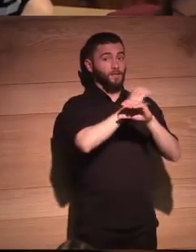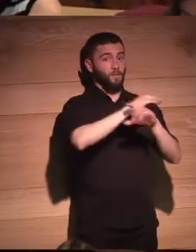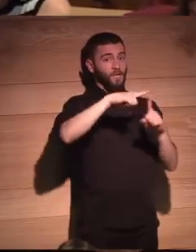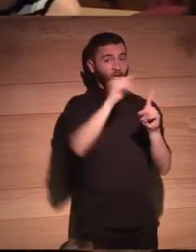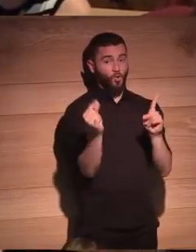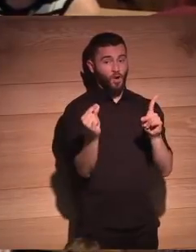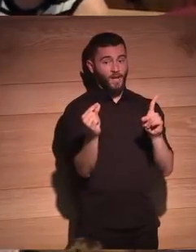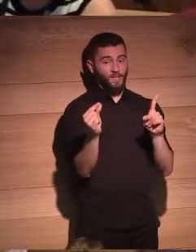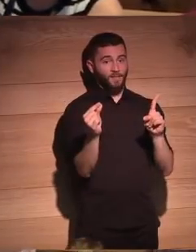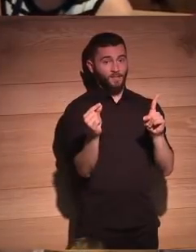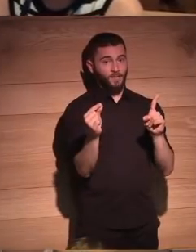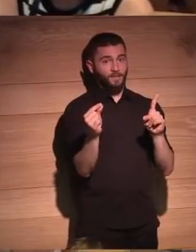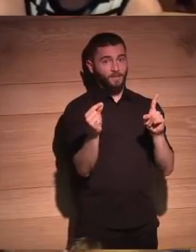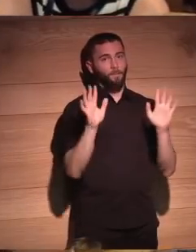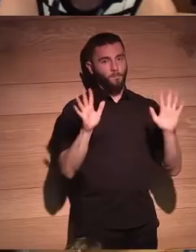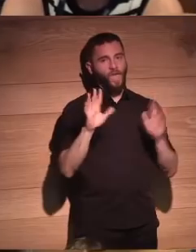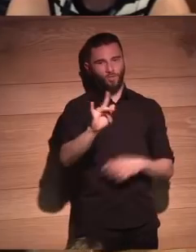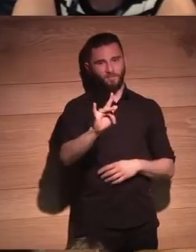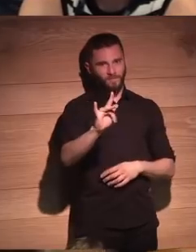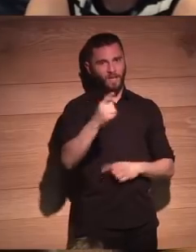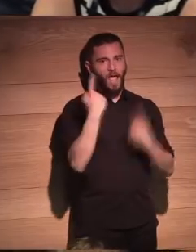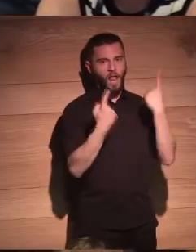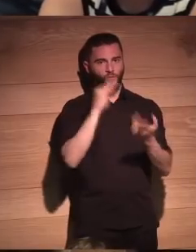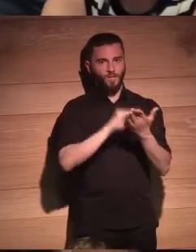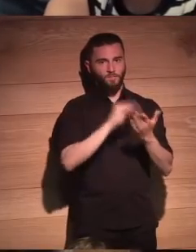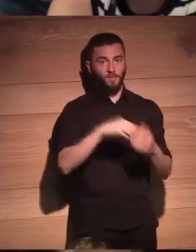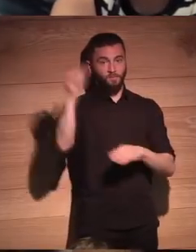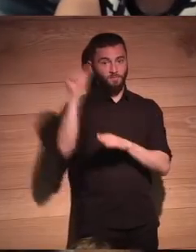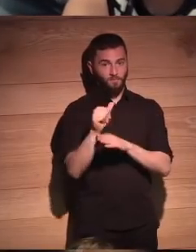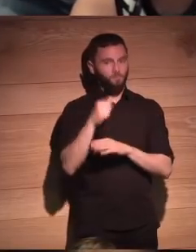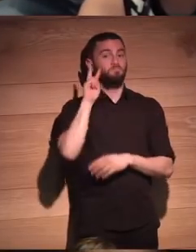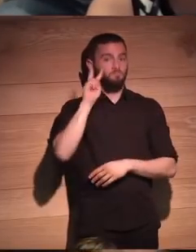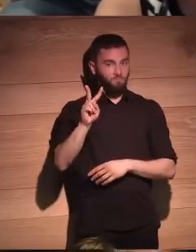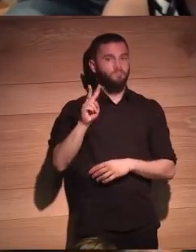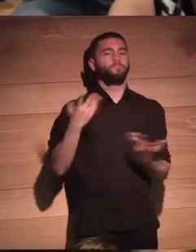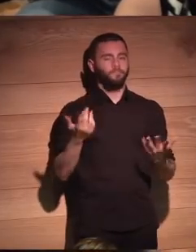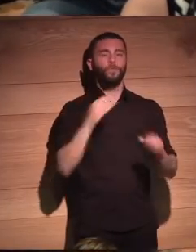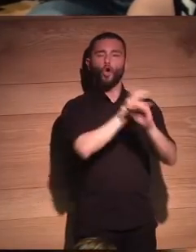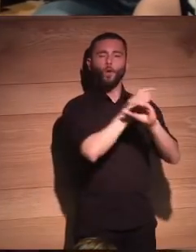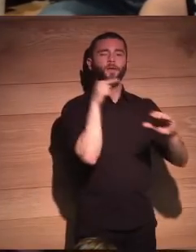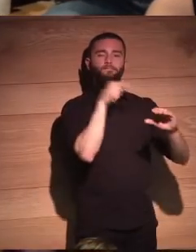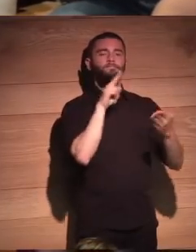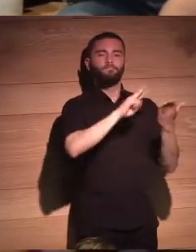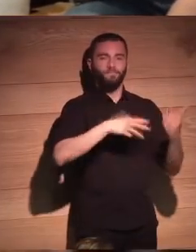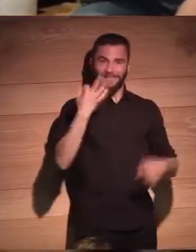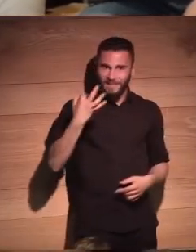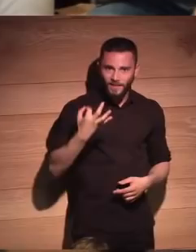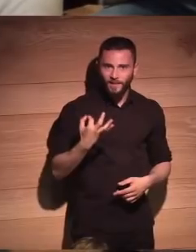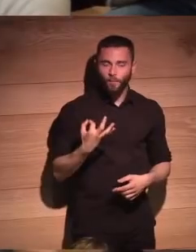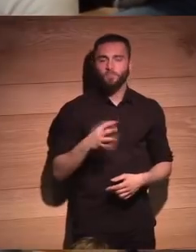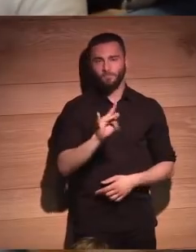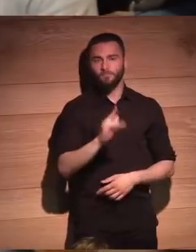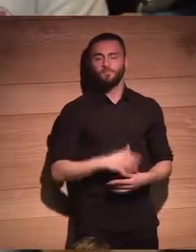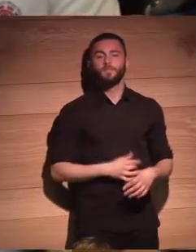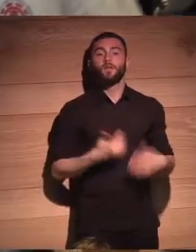japonés, pero sí, ha habido veces que he visto una película y después he dicho, me tengo que ir al cómic. Genial. Ahora que,